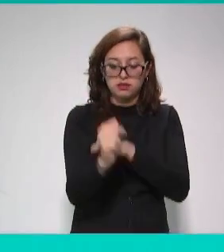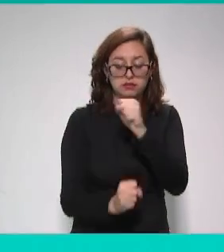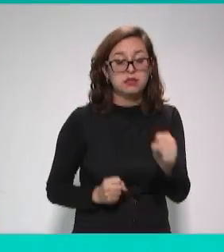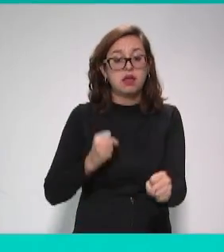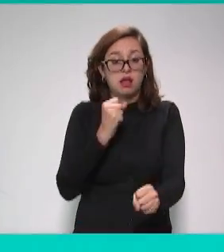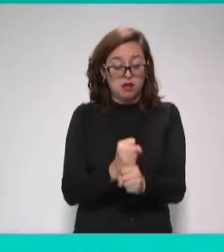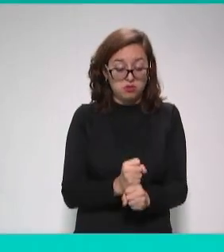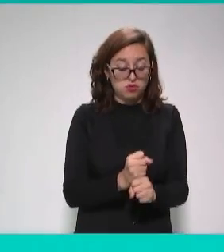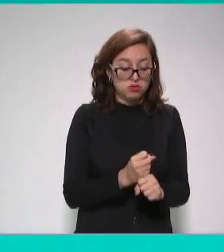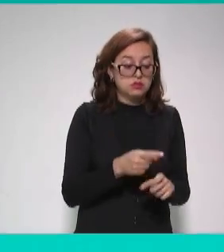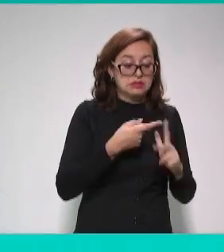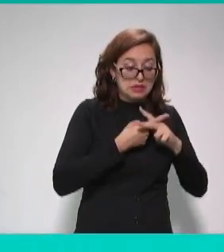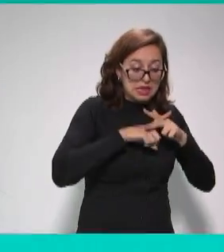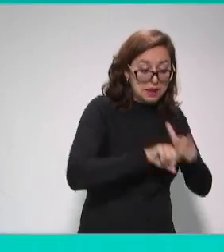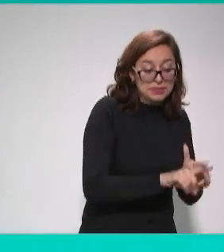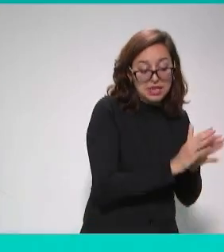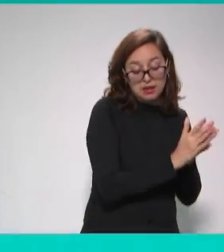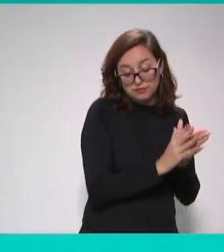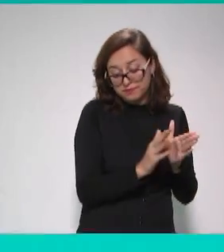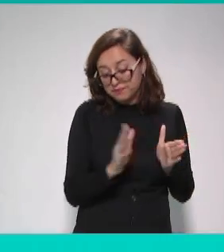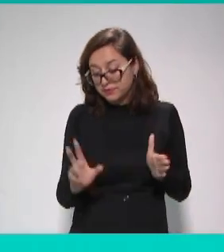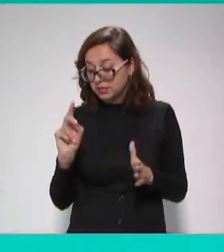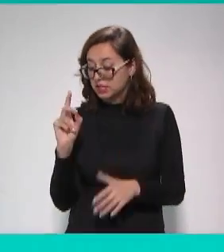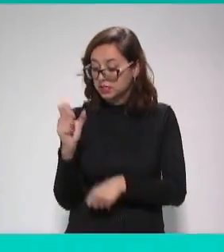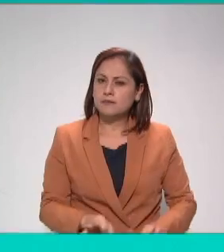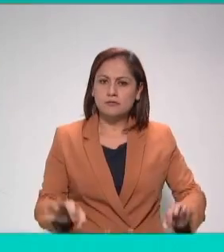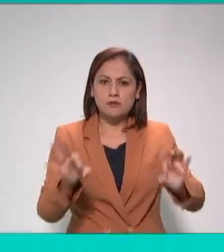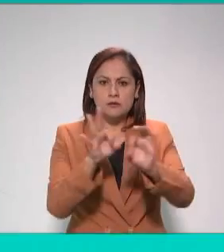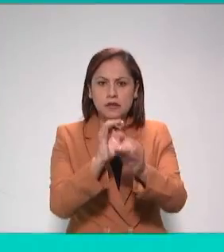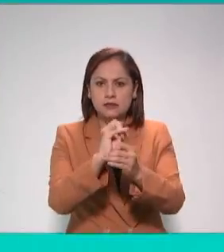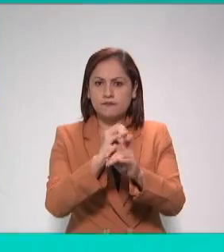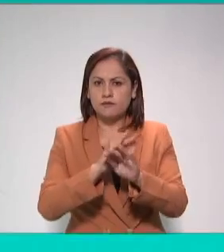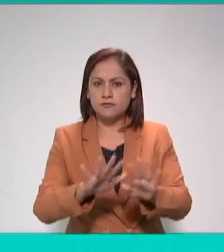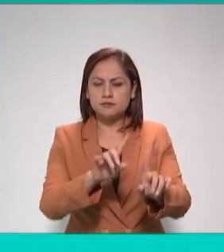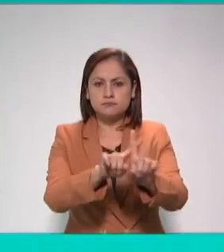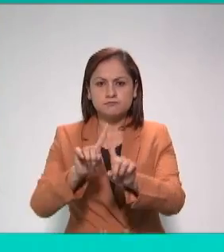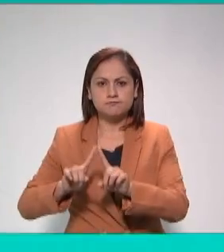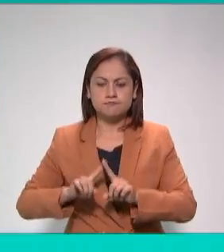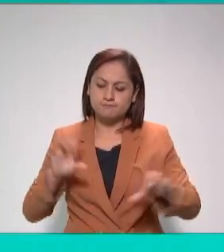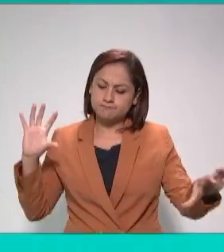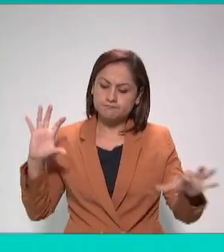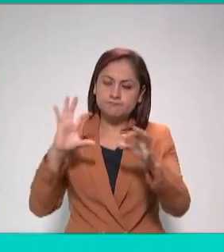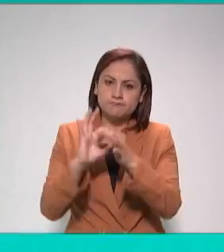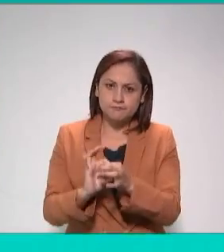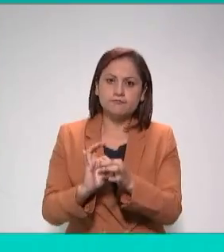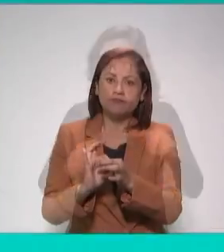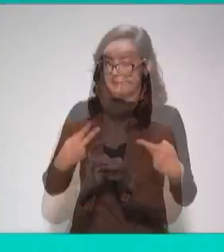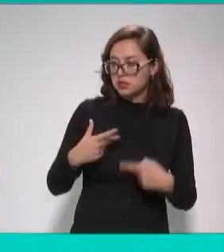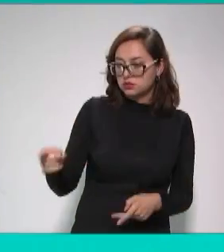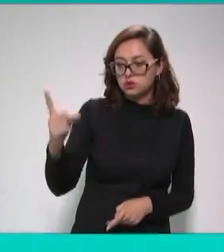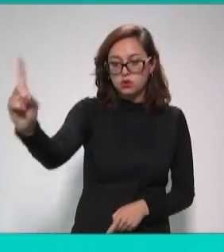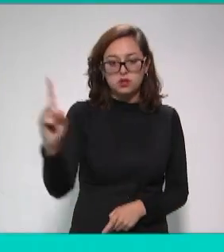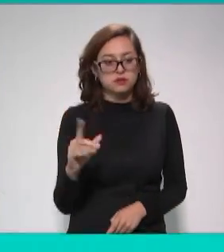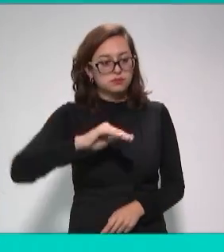administraciones de pascual ortiz rubio abelardo l rodríguez y lázaro cárdenas del río al responder el sujeto obligado proporcionó versión pública del